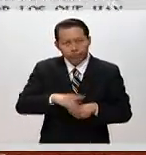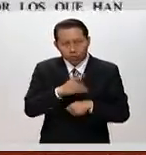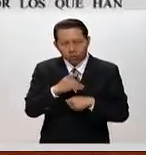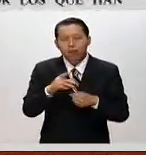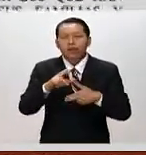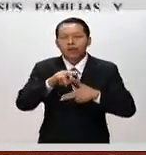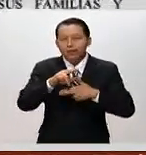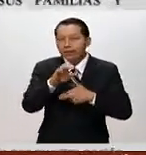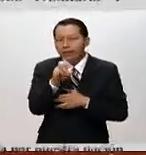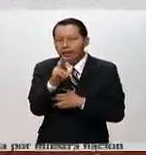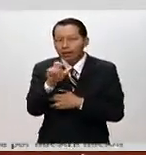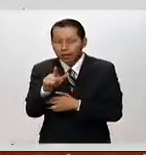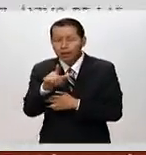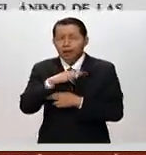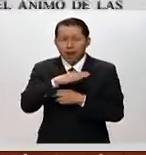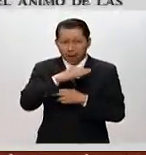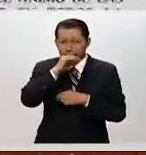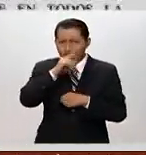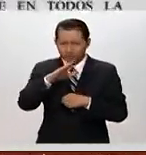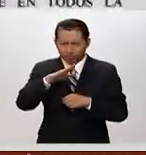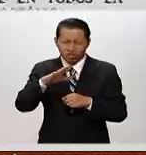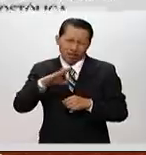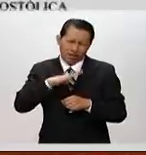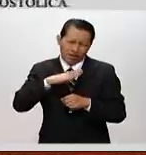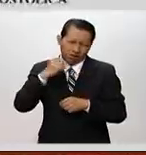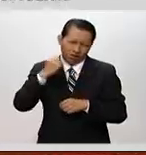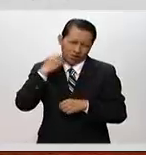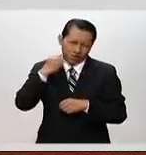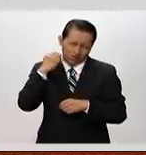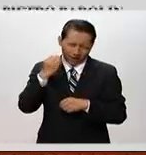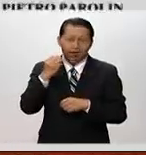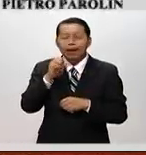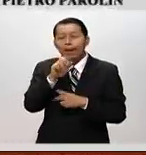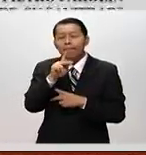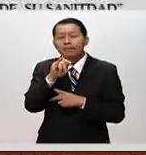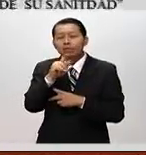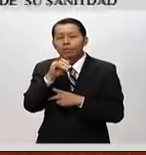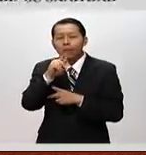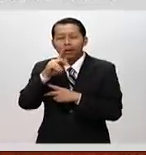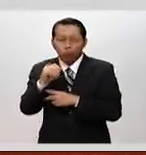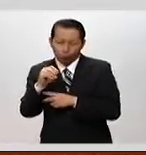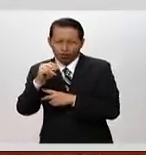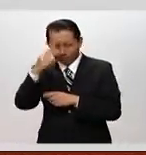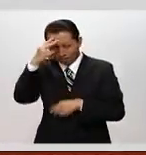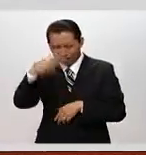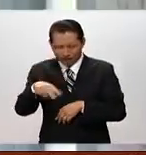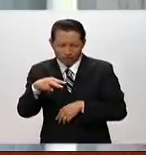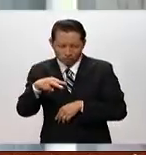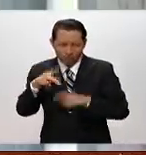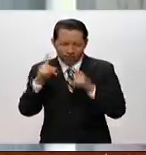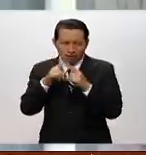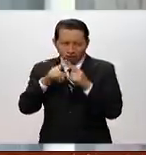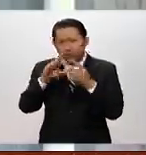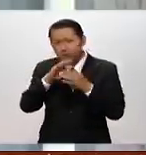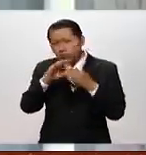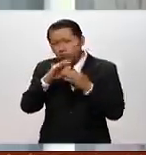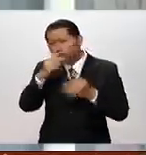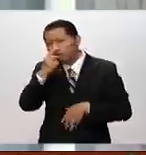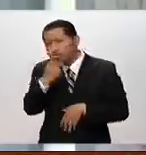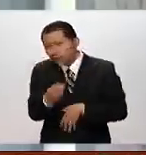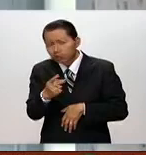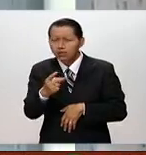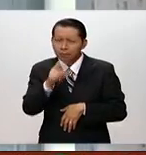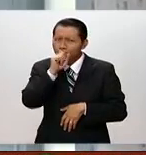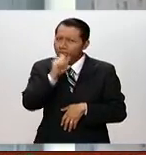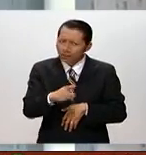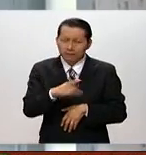En un mensaje dirigido a la conferencia del Episcopado Mexicano, expresó su afecto y cercanía con nuestro país y ofreció sus